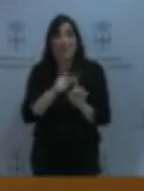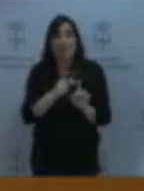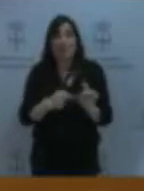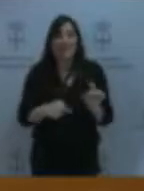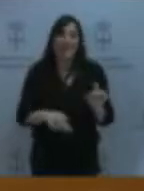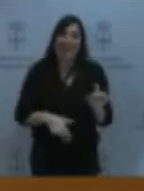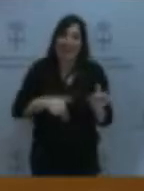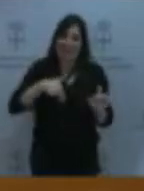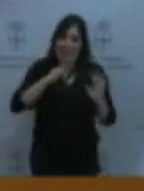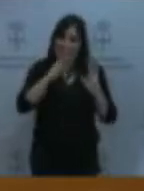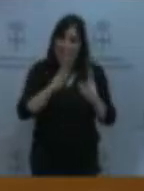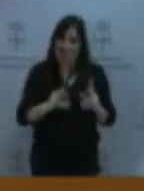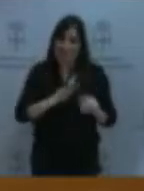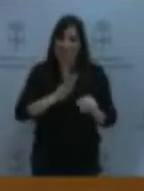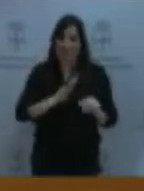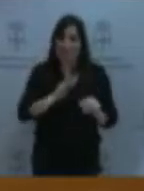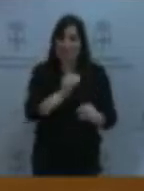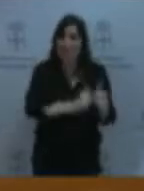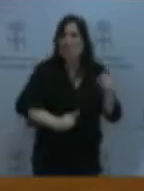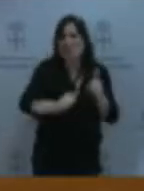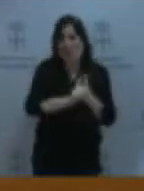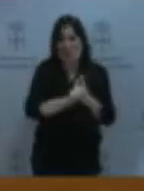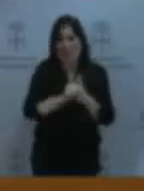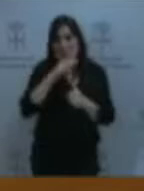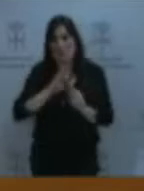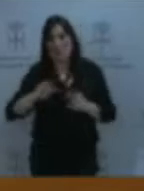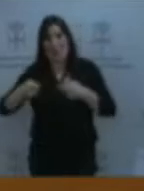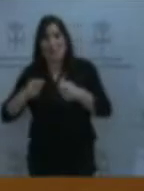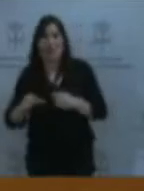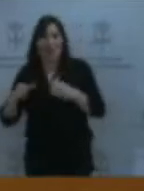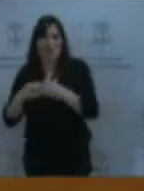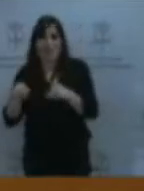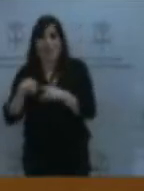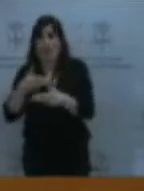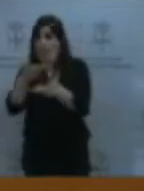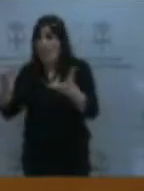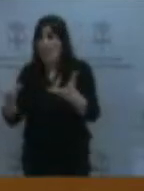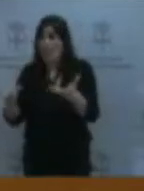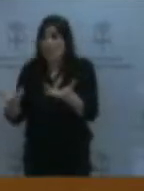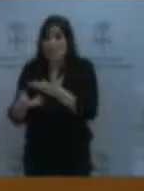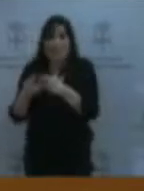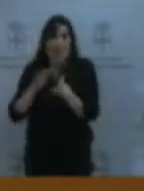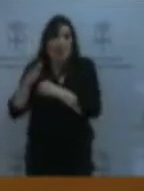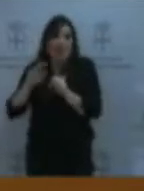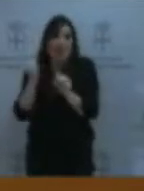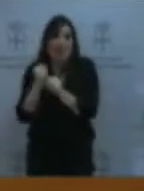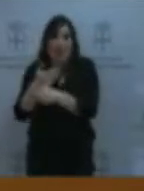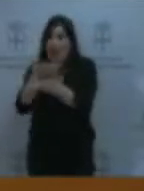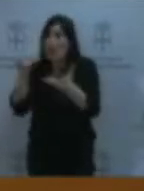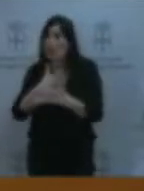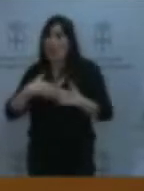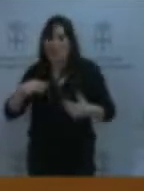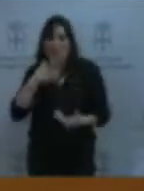negociación colectiva, como la hay en el resto del mundo laboral, ¿no? Pero aún así hubo una serie de avances en